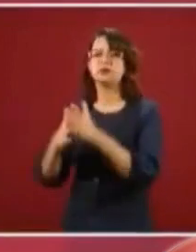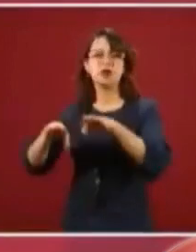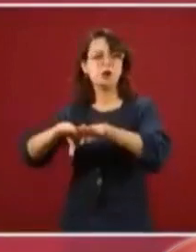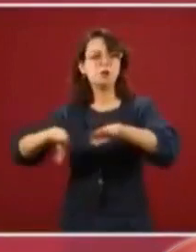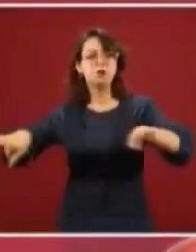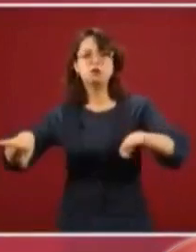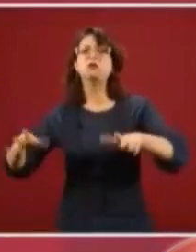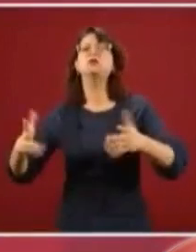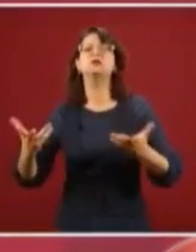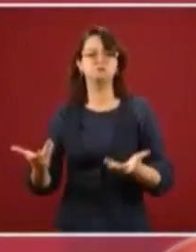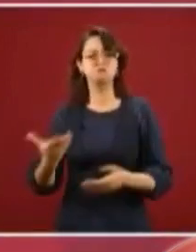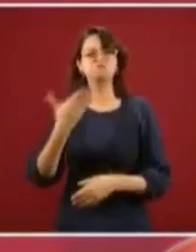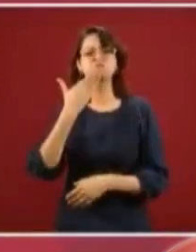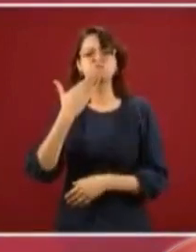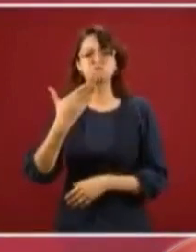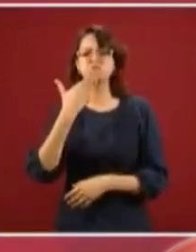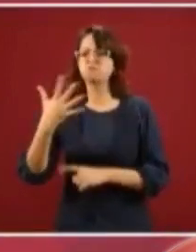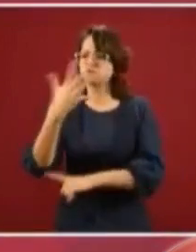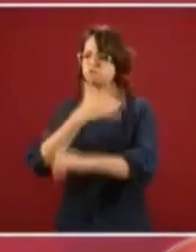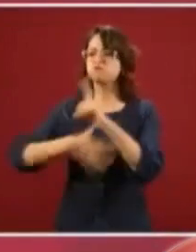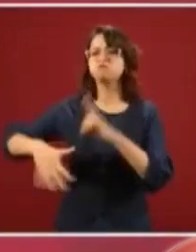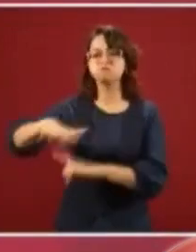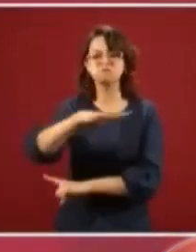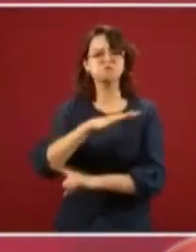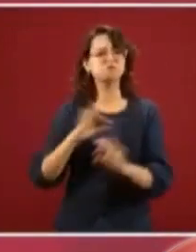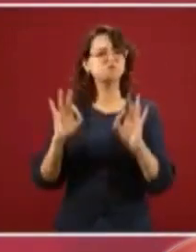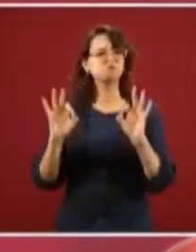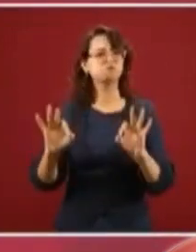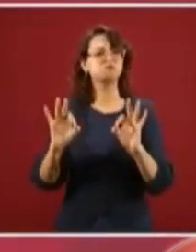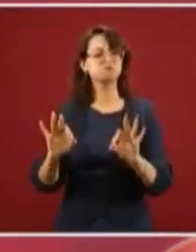democrática, ¿no?, en nuestra sociedad.